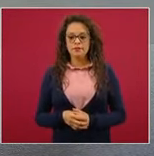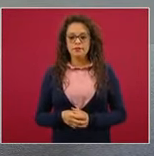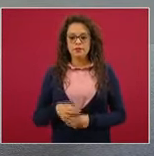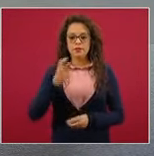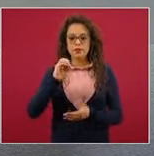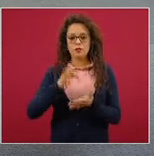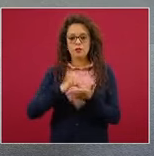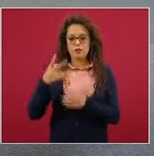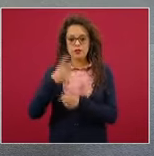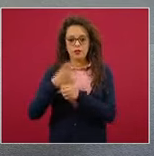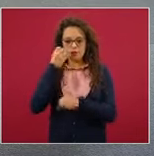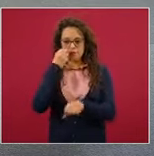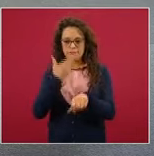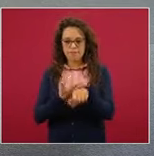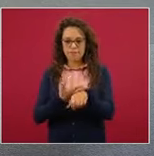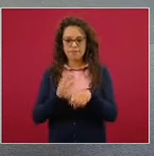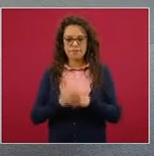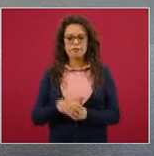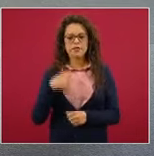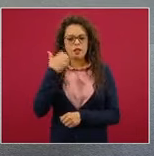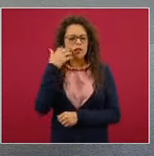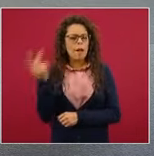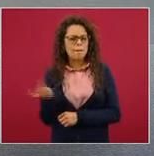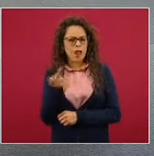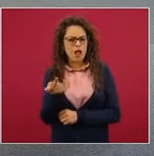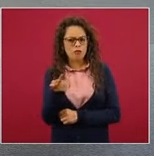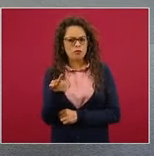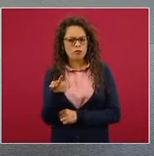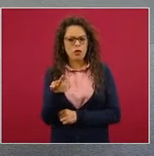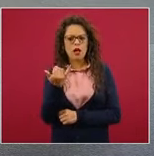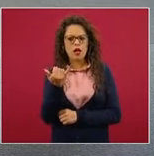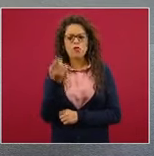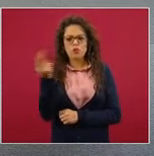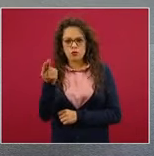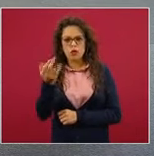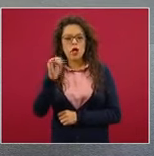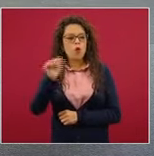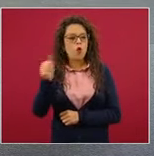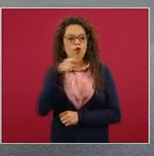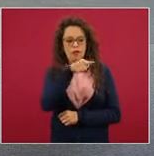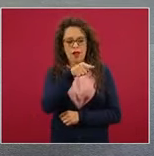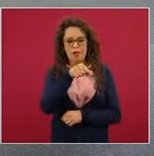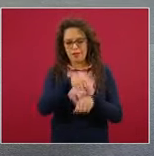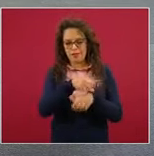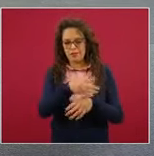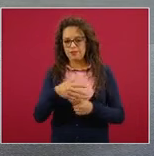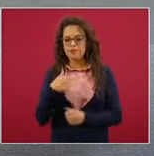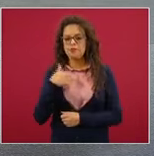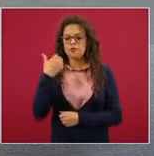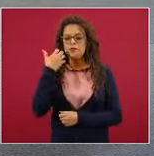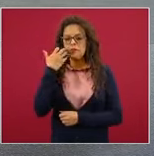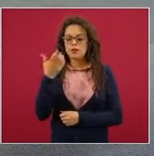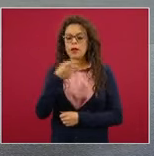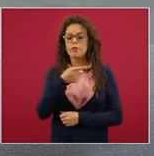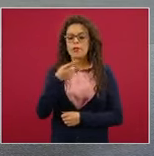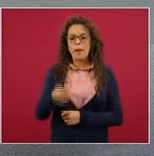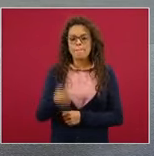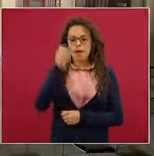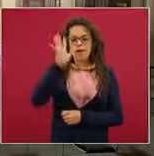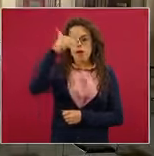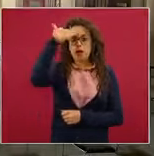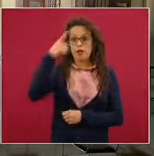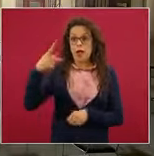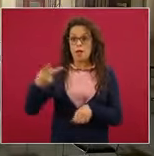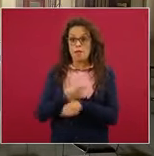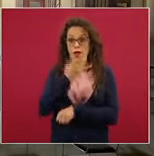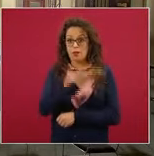Gracias, subsecretario. Una pregunta para usted y otra para el director, si es tan amable. La primera es, ya sabemos lo que sucedió con el presidente de Estados